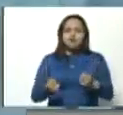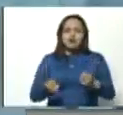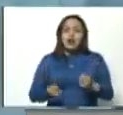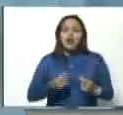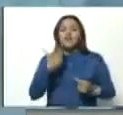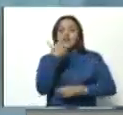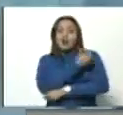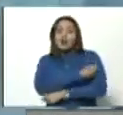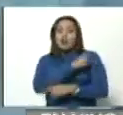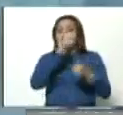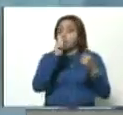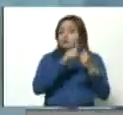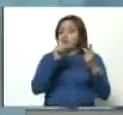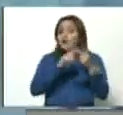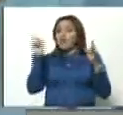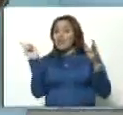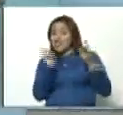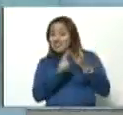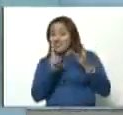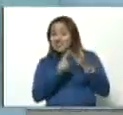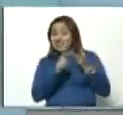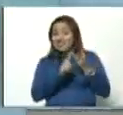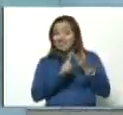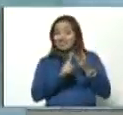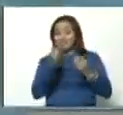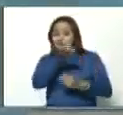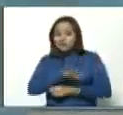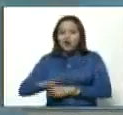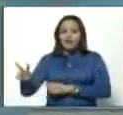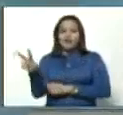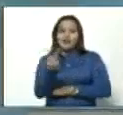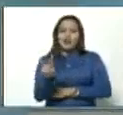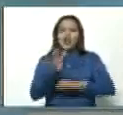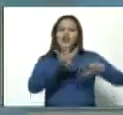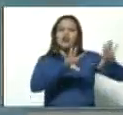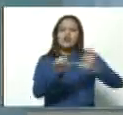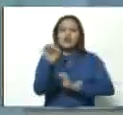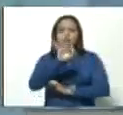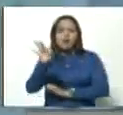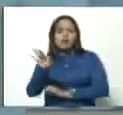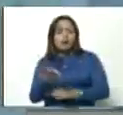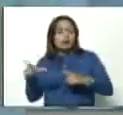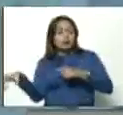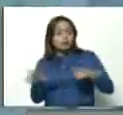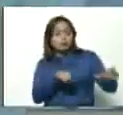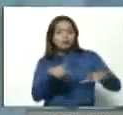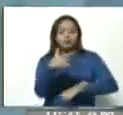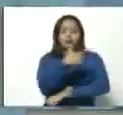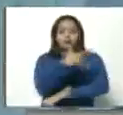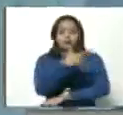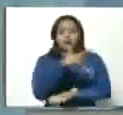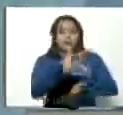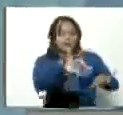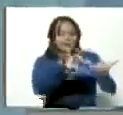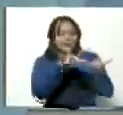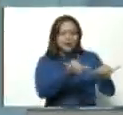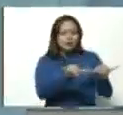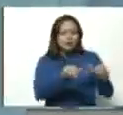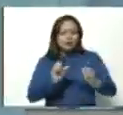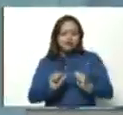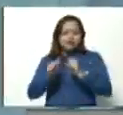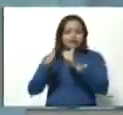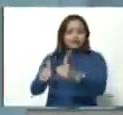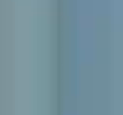refuerzo de la vacuna a todo el territorio venezolano, más del 90% de la población que ya ha sido vacunada y por ello ha